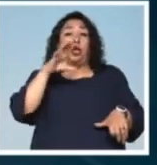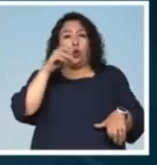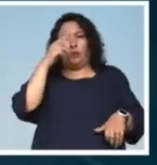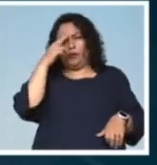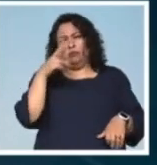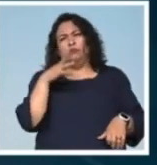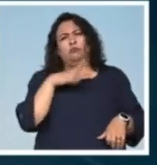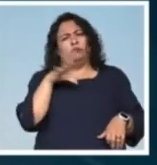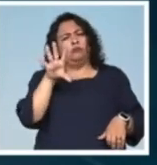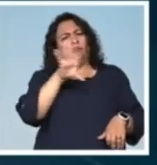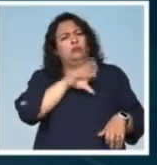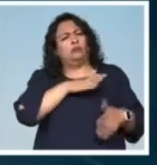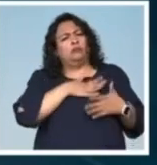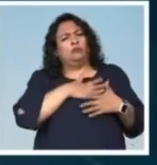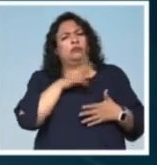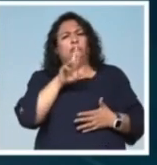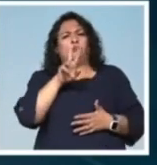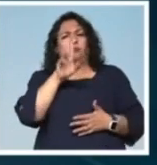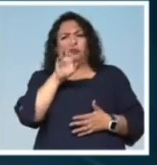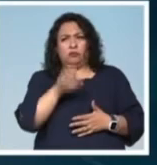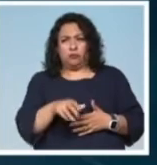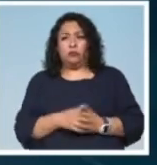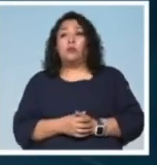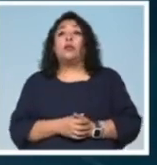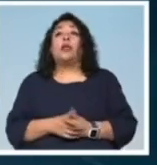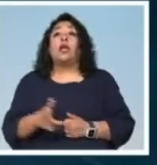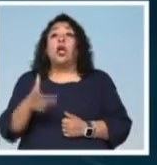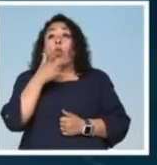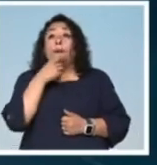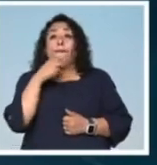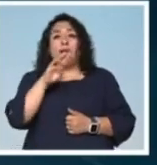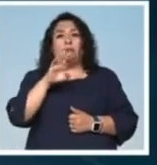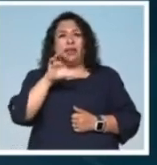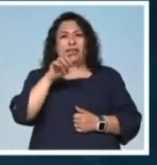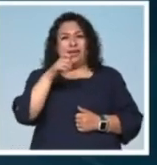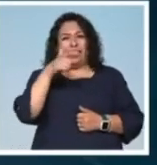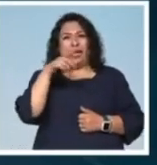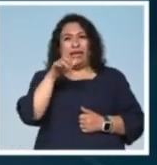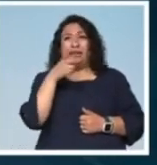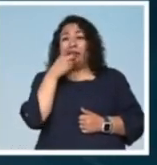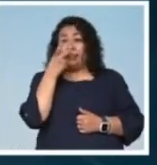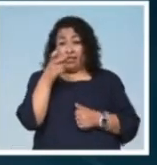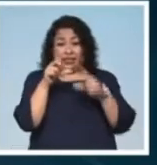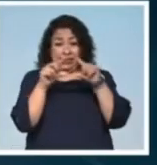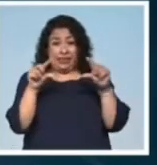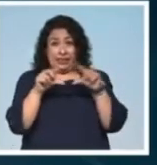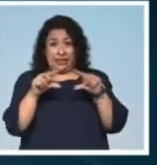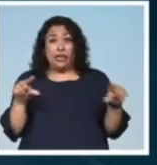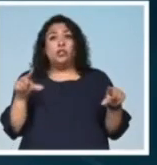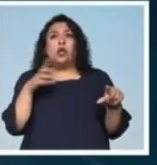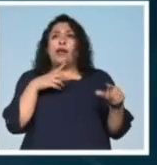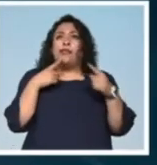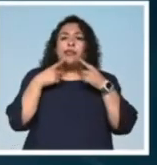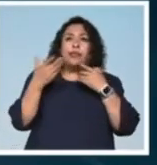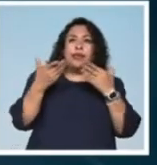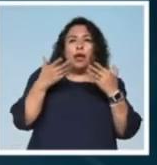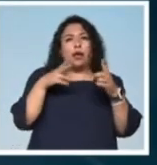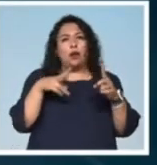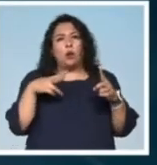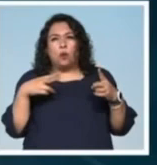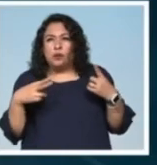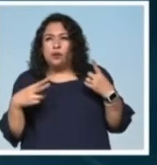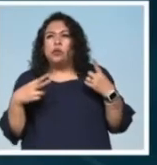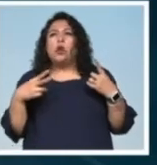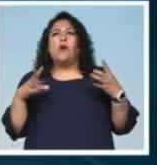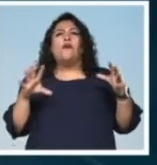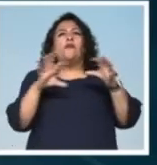que tanto le apasionó a Rubén. Miguel Ángel Muñoz destaca el hecho de que estos textos ponen en diálogo y perspectiva